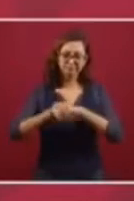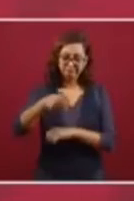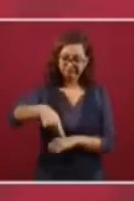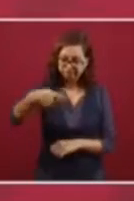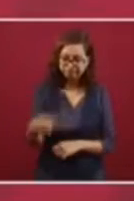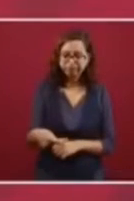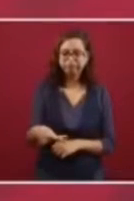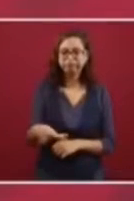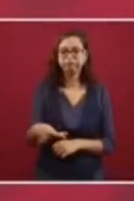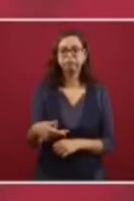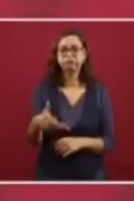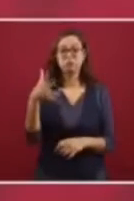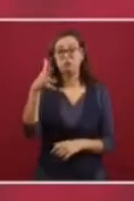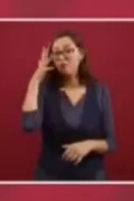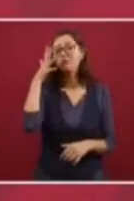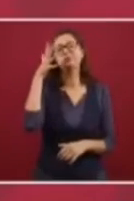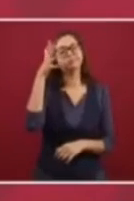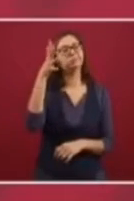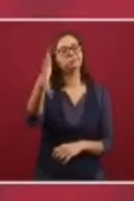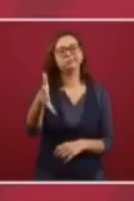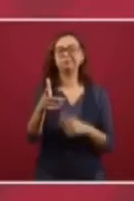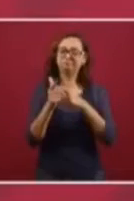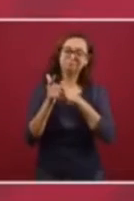con mucho futuro,